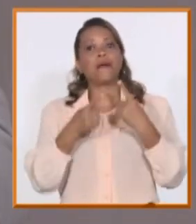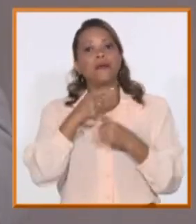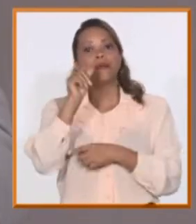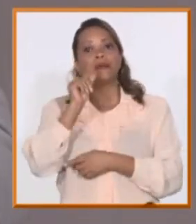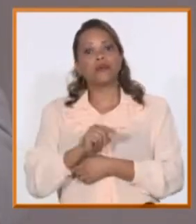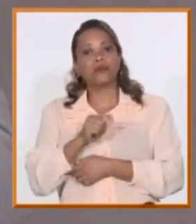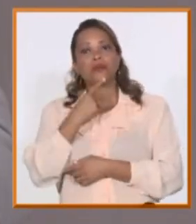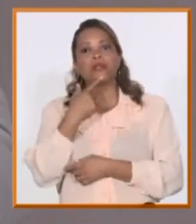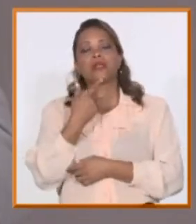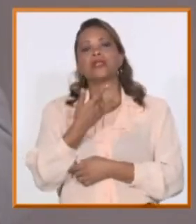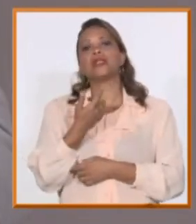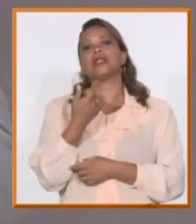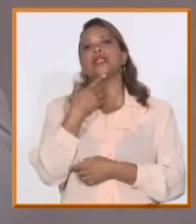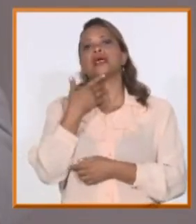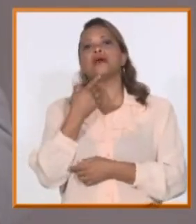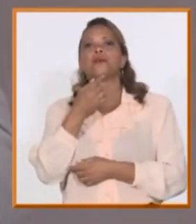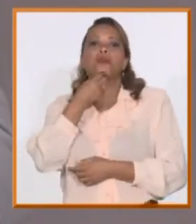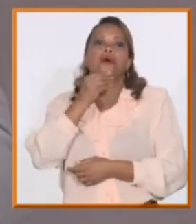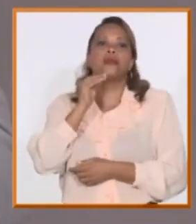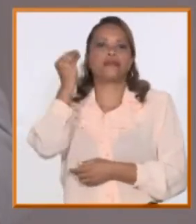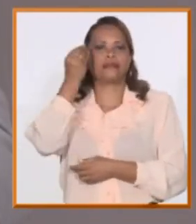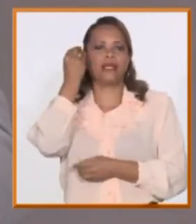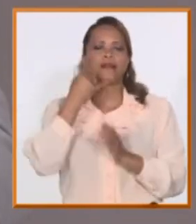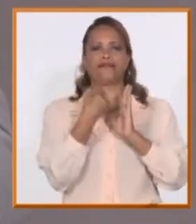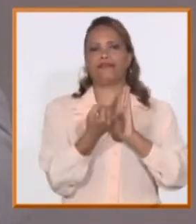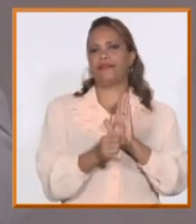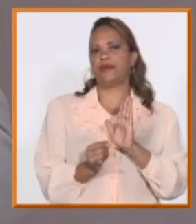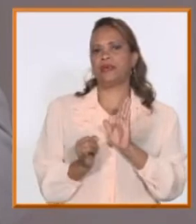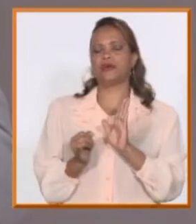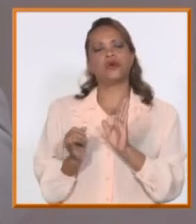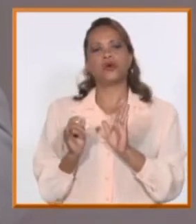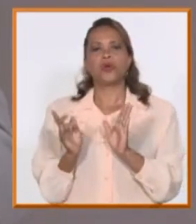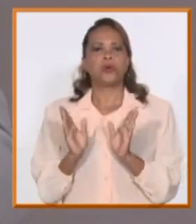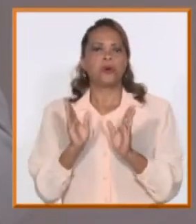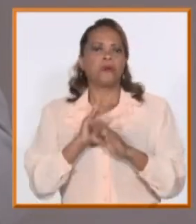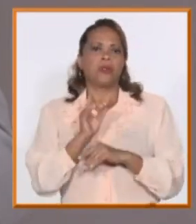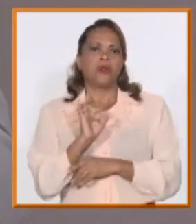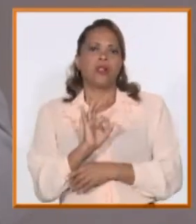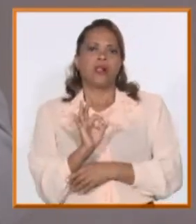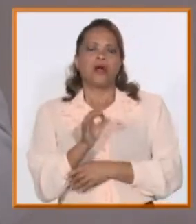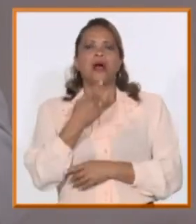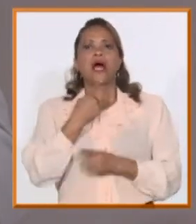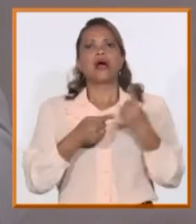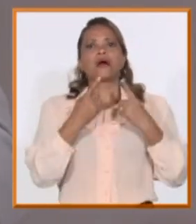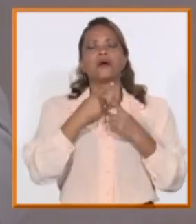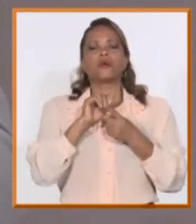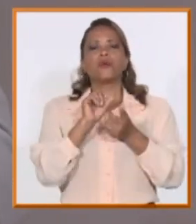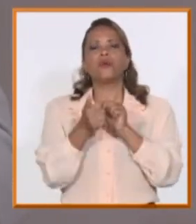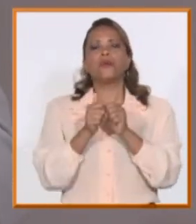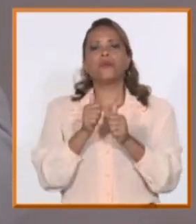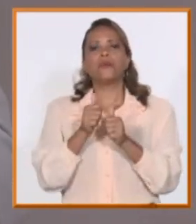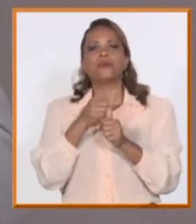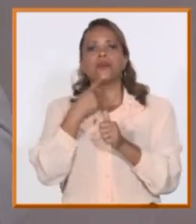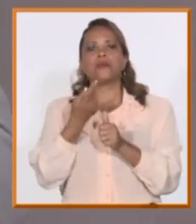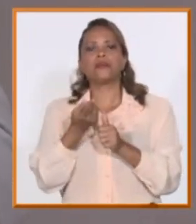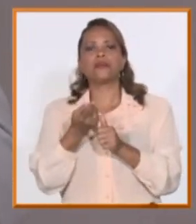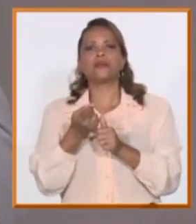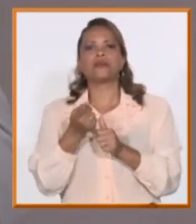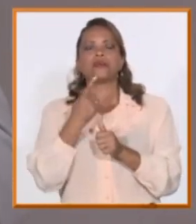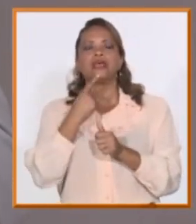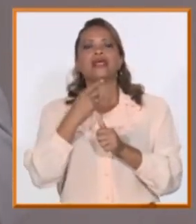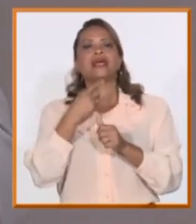sonar a justificación, pero ¿a qué delegación o a qué otro país le ocurre lo de Cuba que tiene que reestructurar